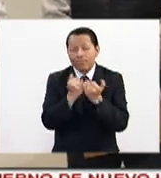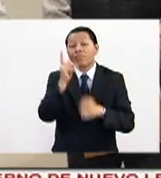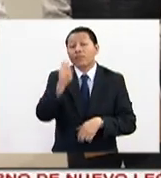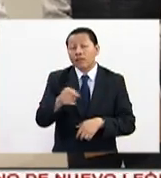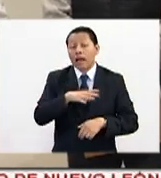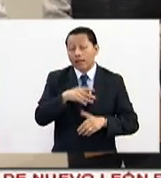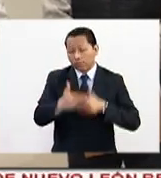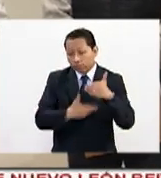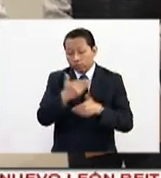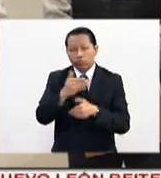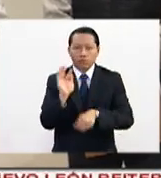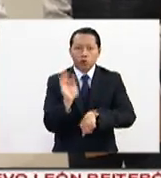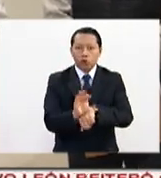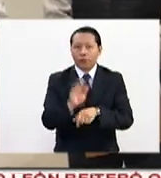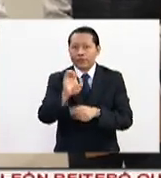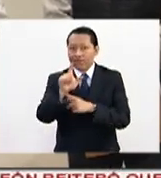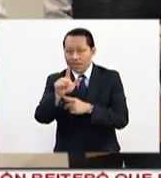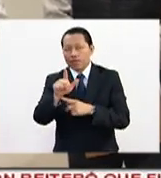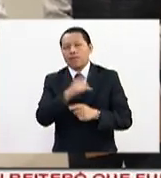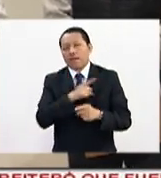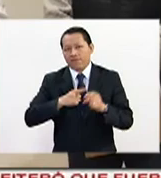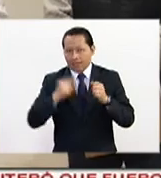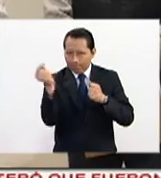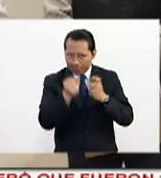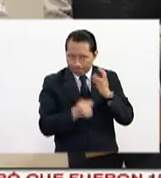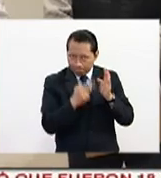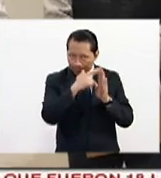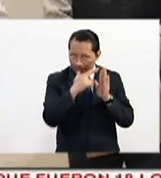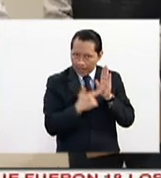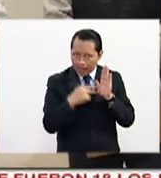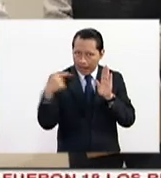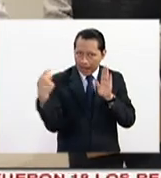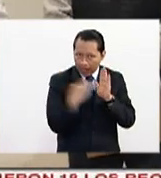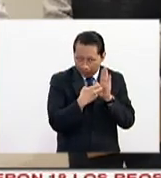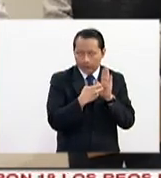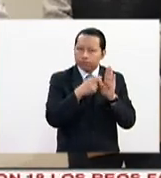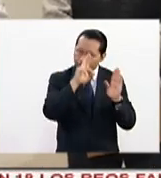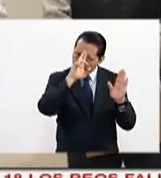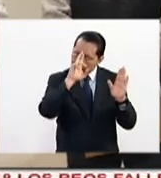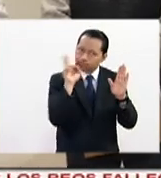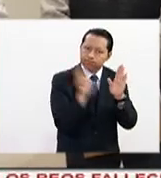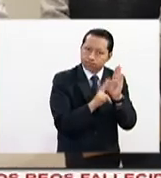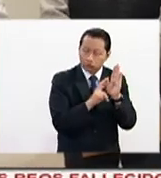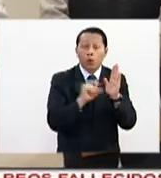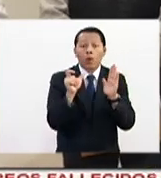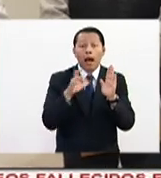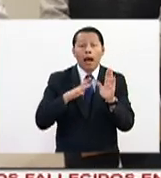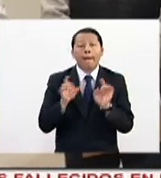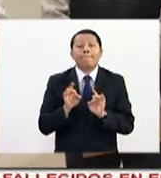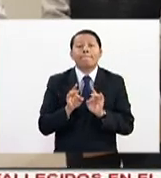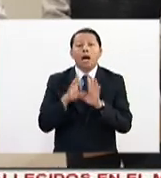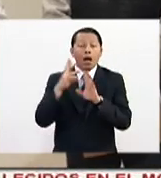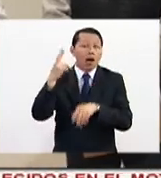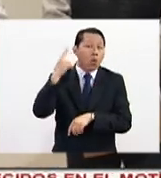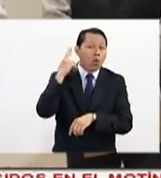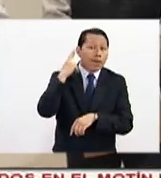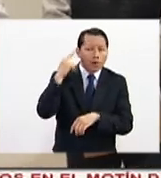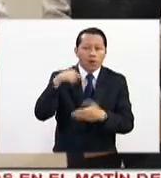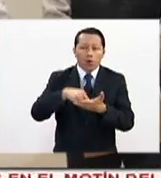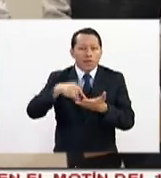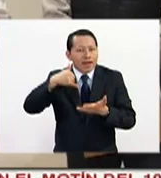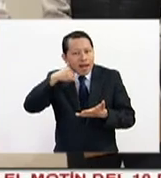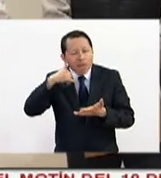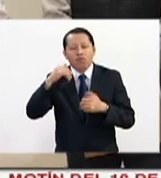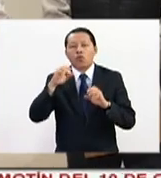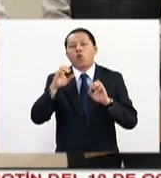de protección civil los apliquemos sin dudar en el momento en el que se active la alerta sísmica, que se escuche en algún teléfono